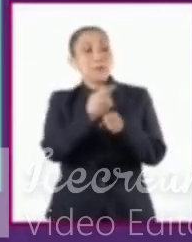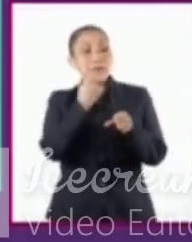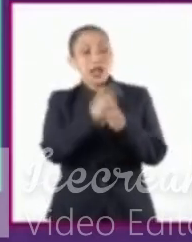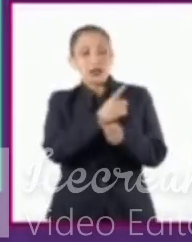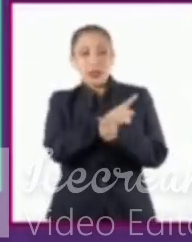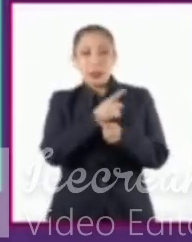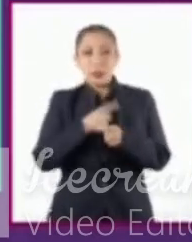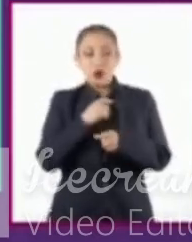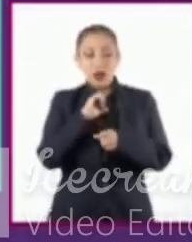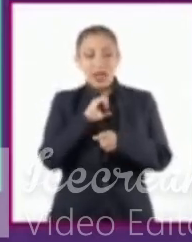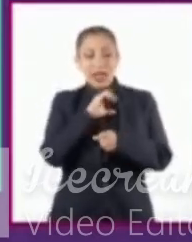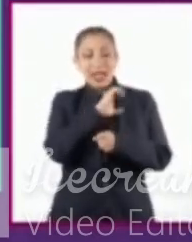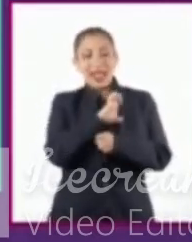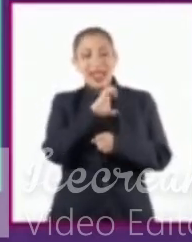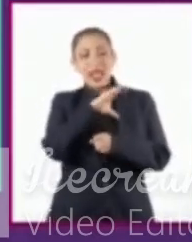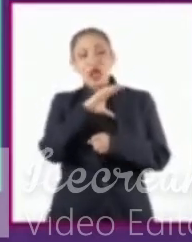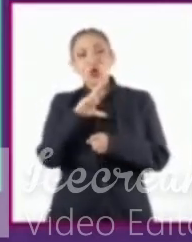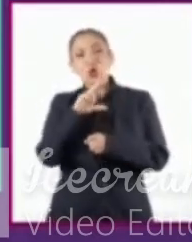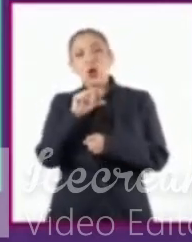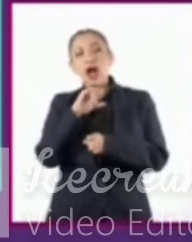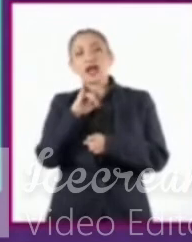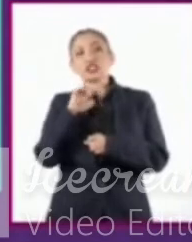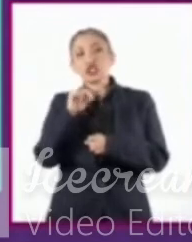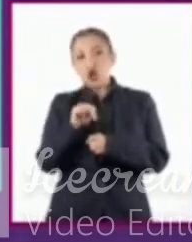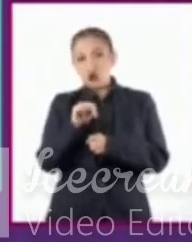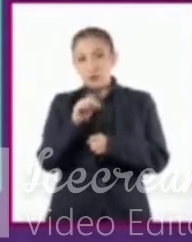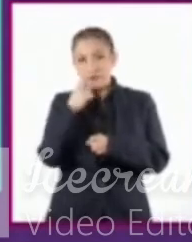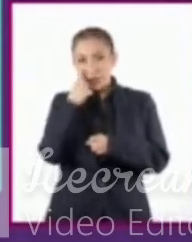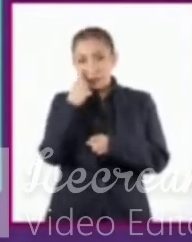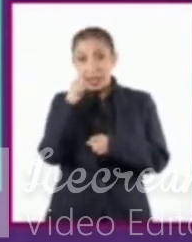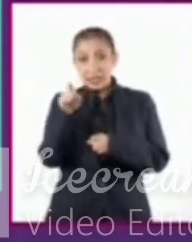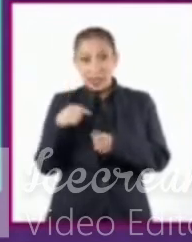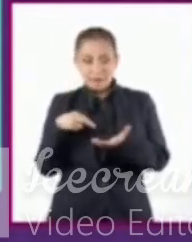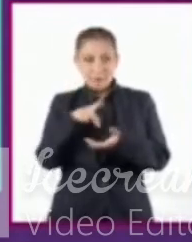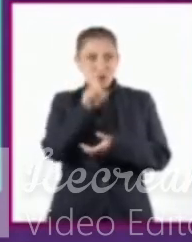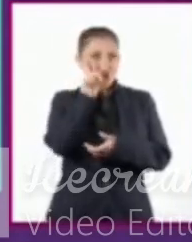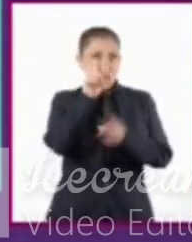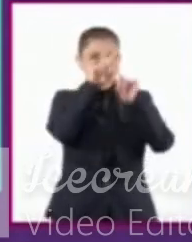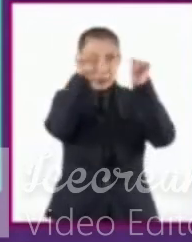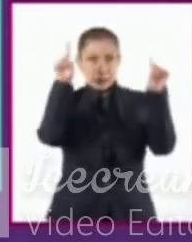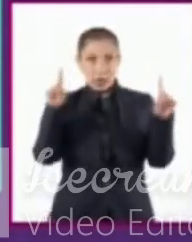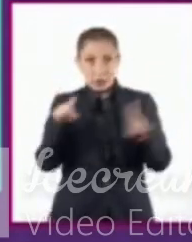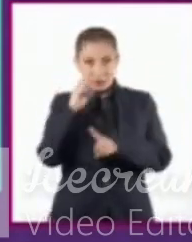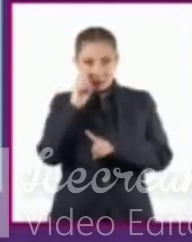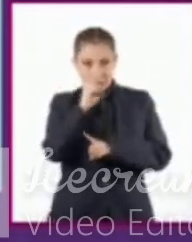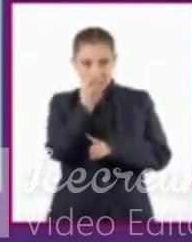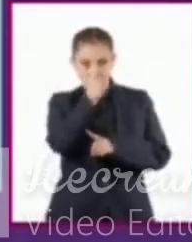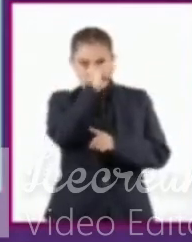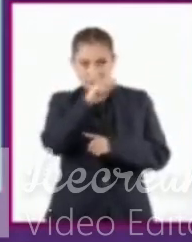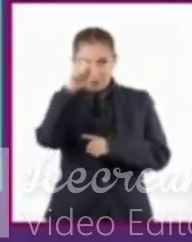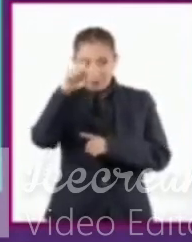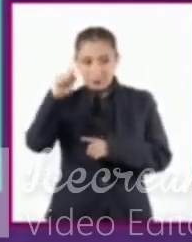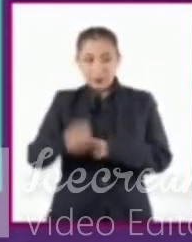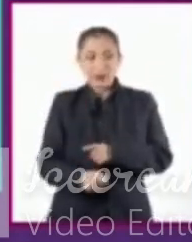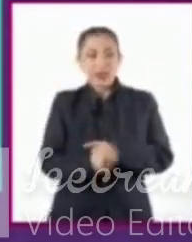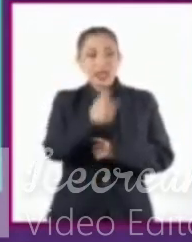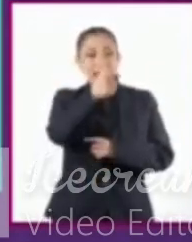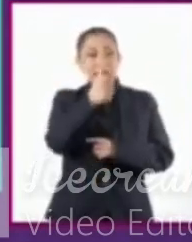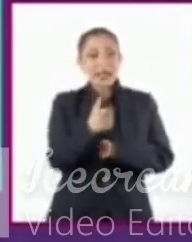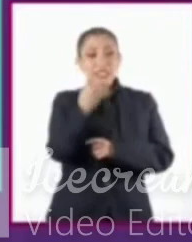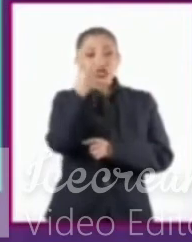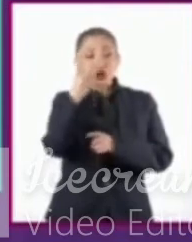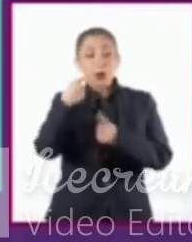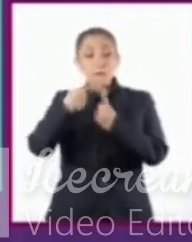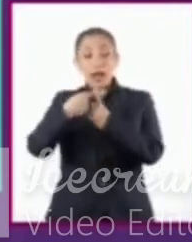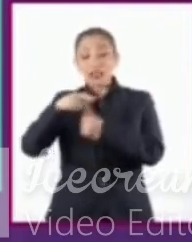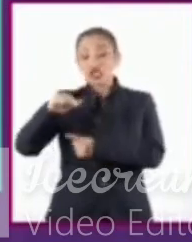que plantear la ecuación para resolver el problema. Ella pasó al pizarrón y escribió lo siguiente. X al cuadrado más